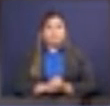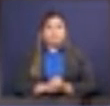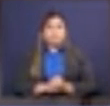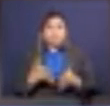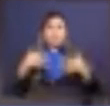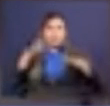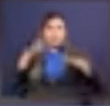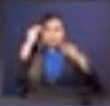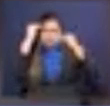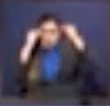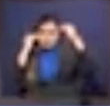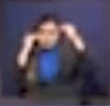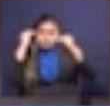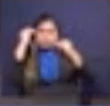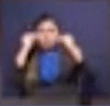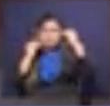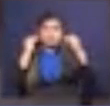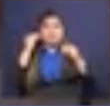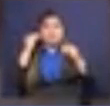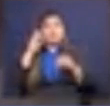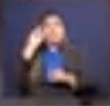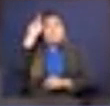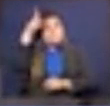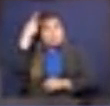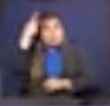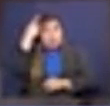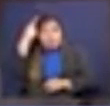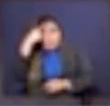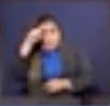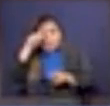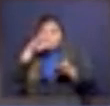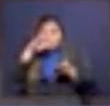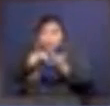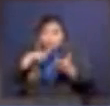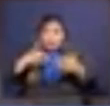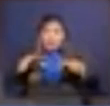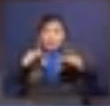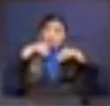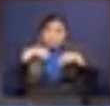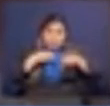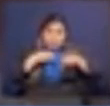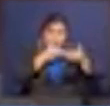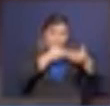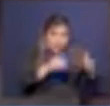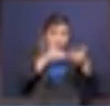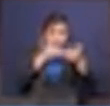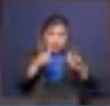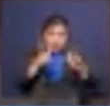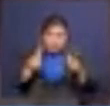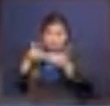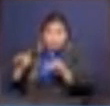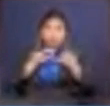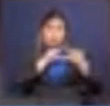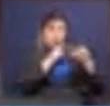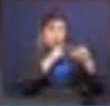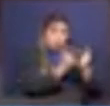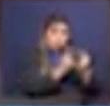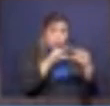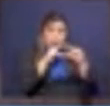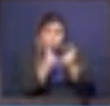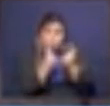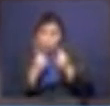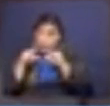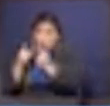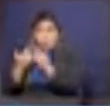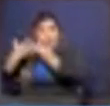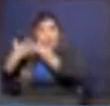Hemos establecido que la política de reapertura por bloques o por